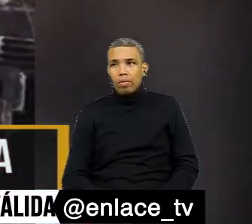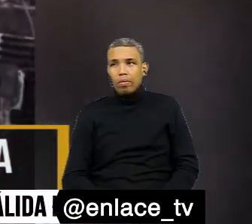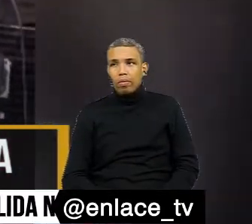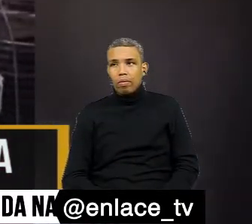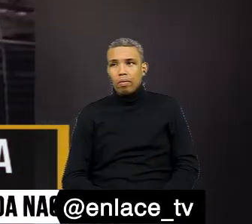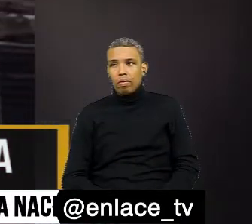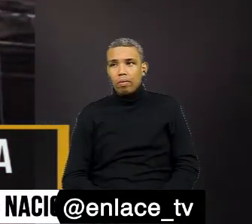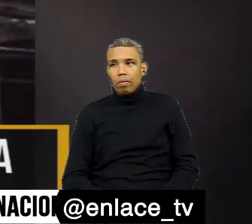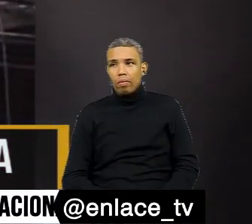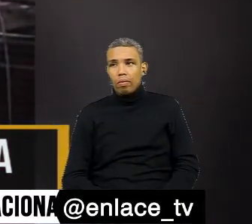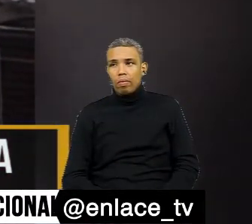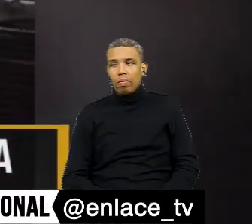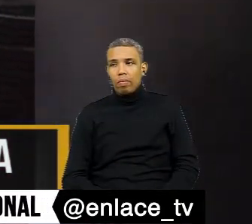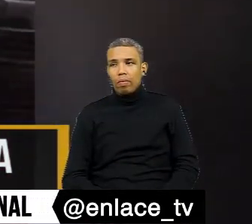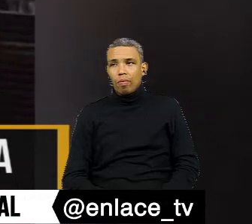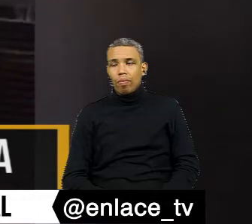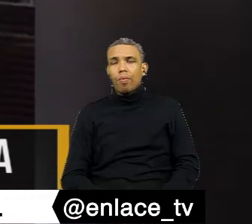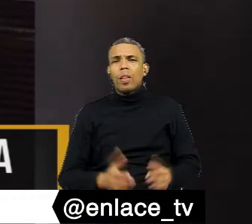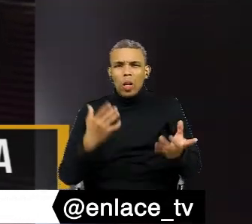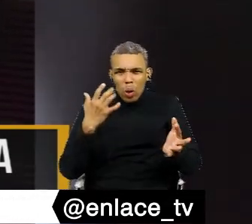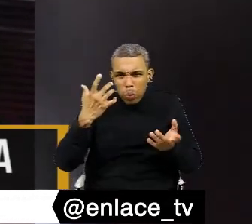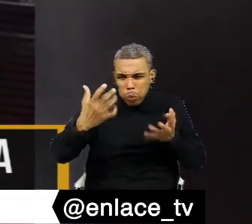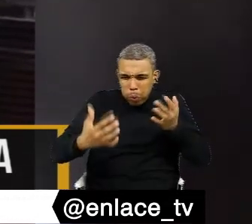del paro camionero que se está viviendo en el país.